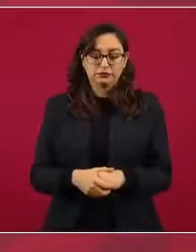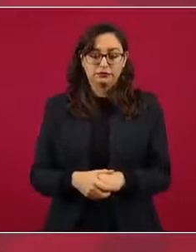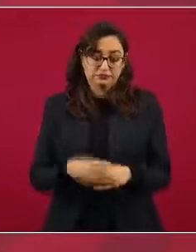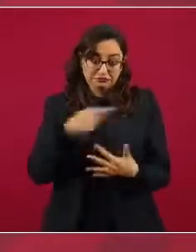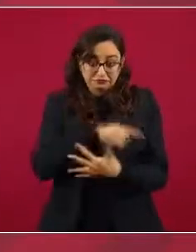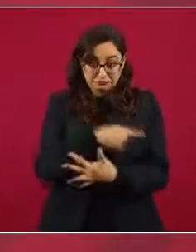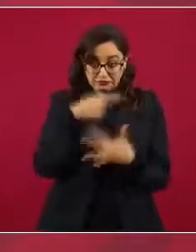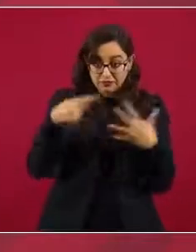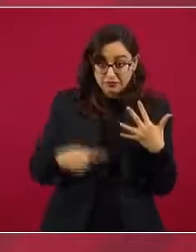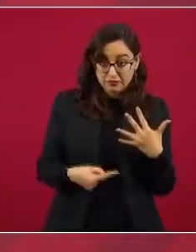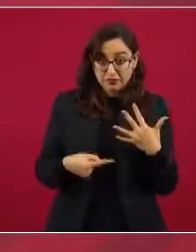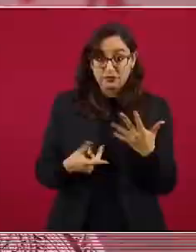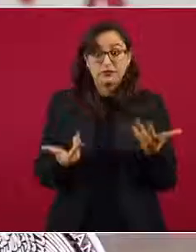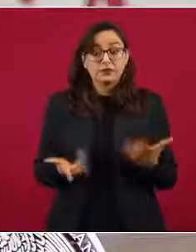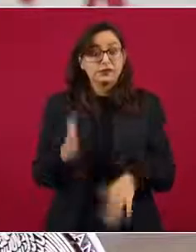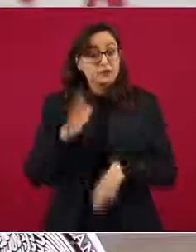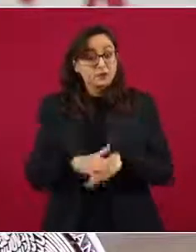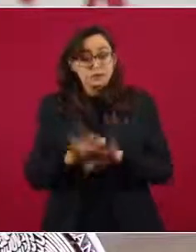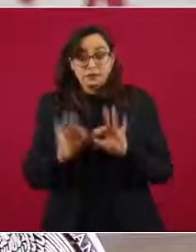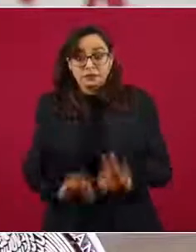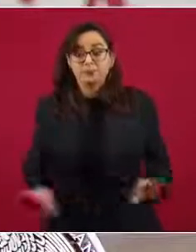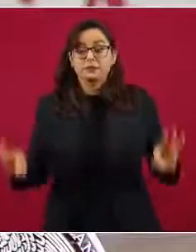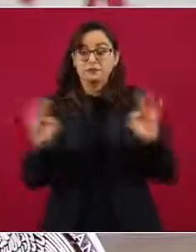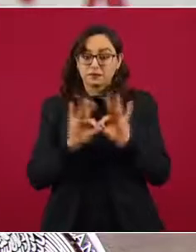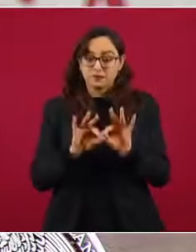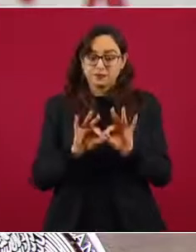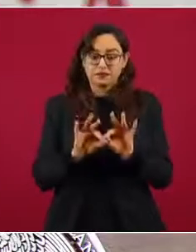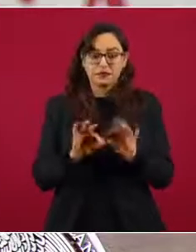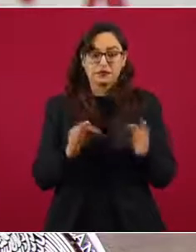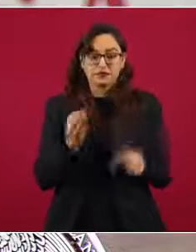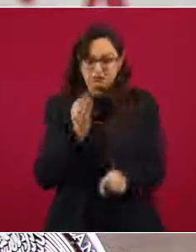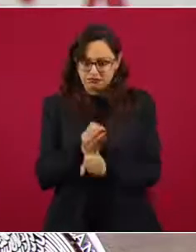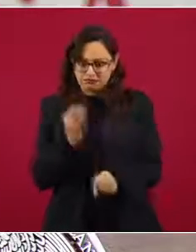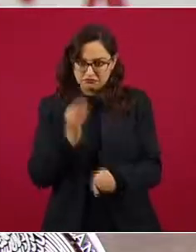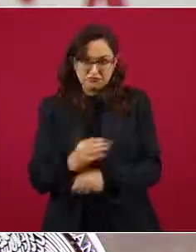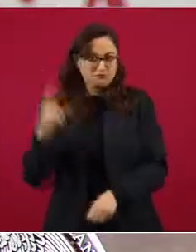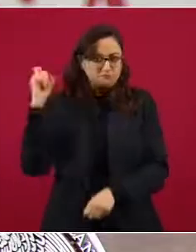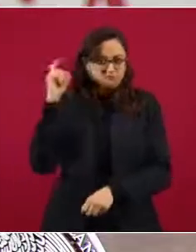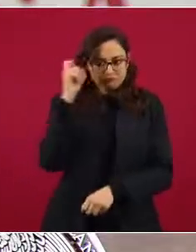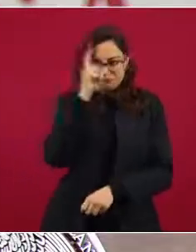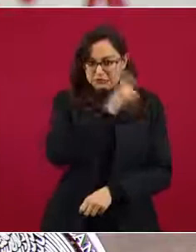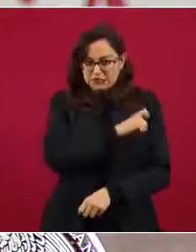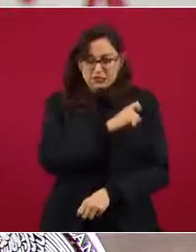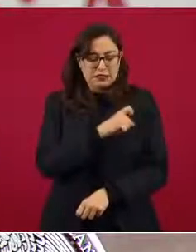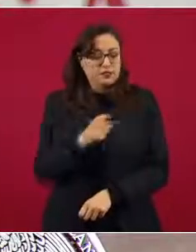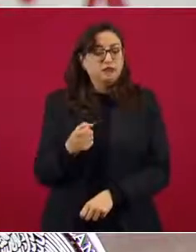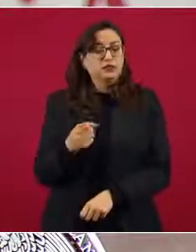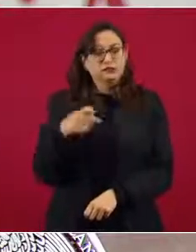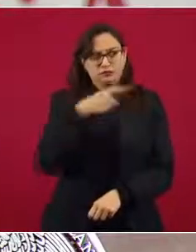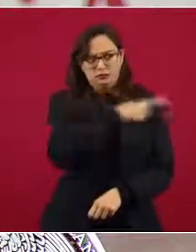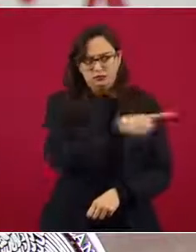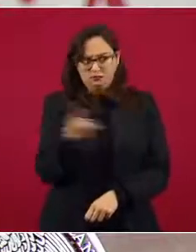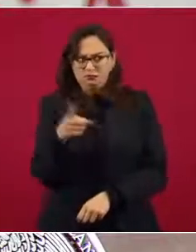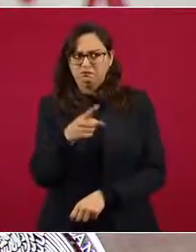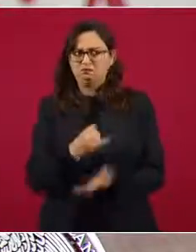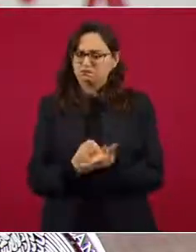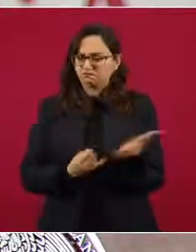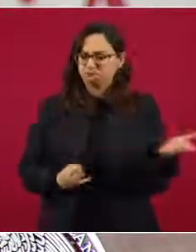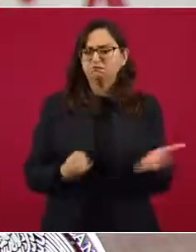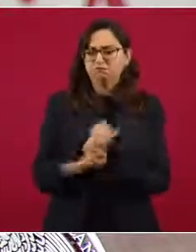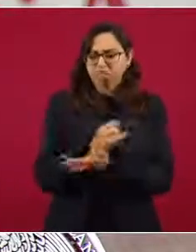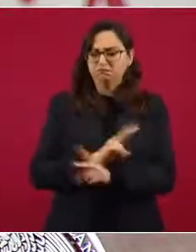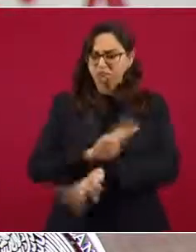estos elementos, pero el más importante, sentir que en el momento más crítico están tomando una decisión solidaria,